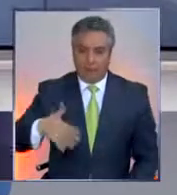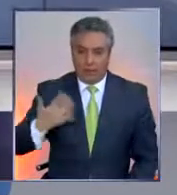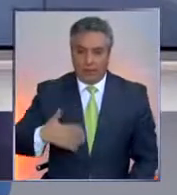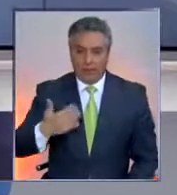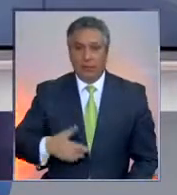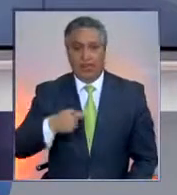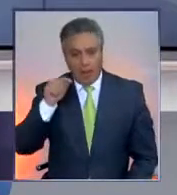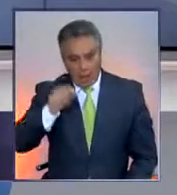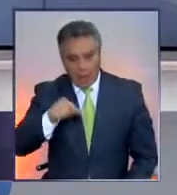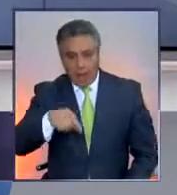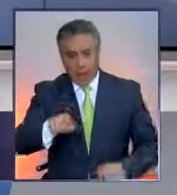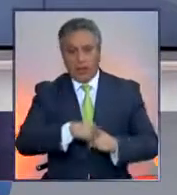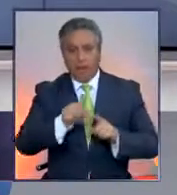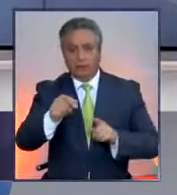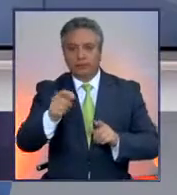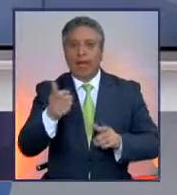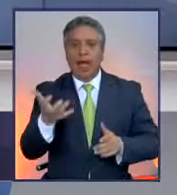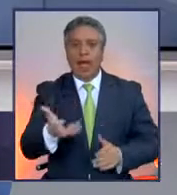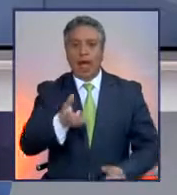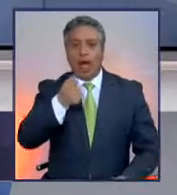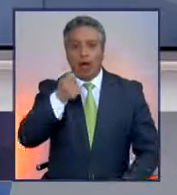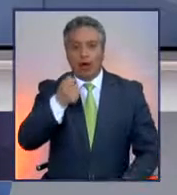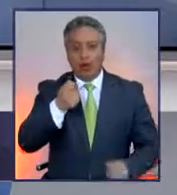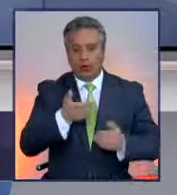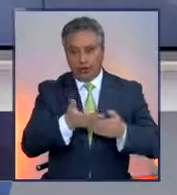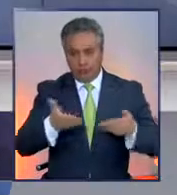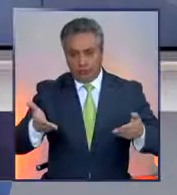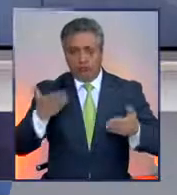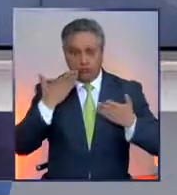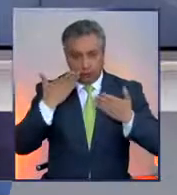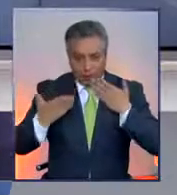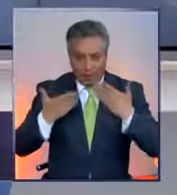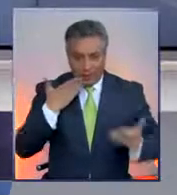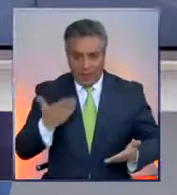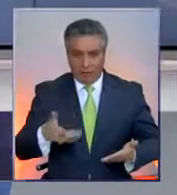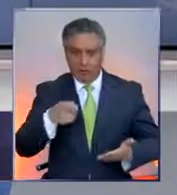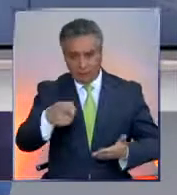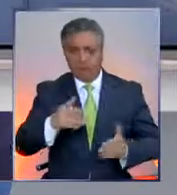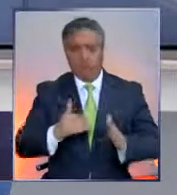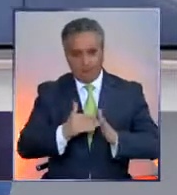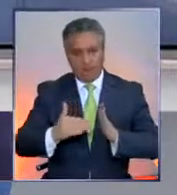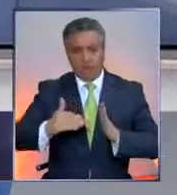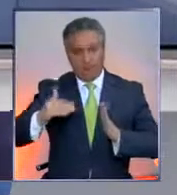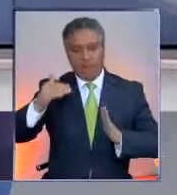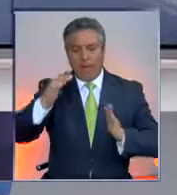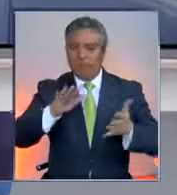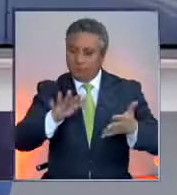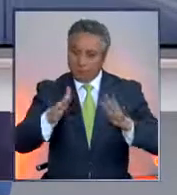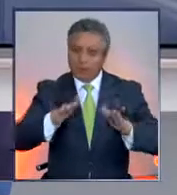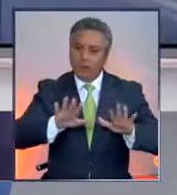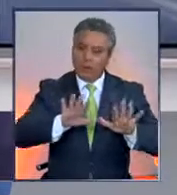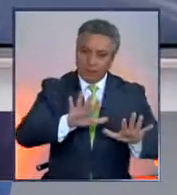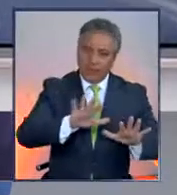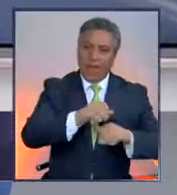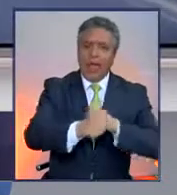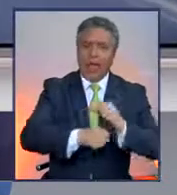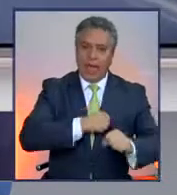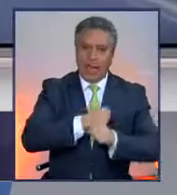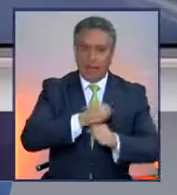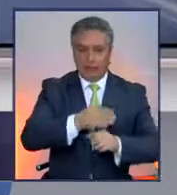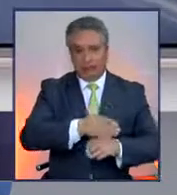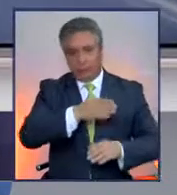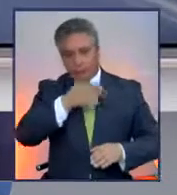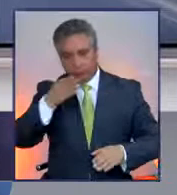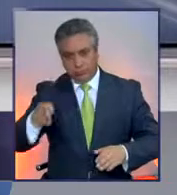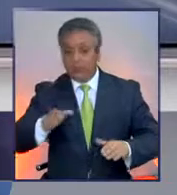llamado ahorro colectivo solidario. ¿Qué sucede? Se aumentará gradualmente en un máximo de 10 años la actual cotización